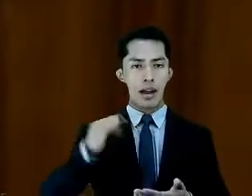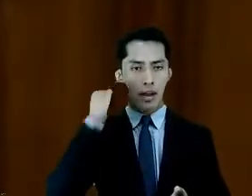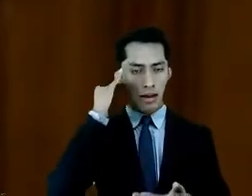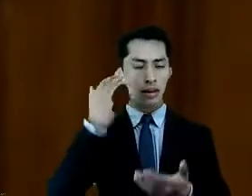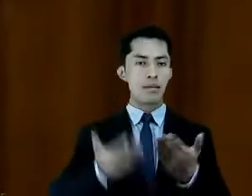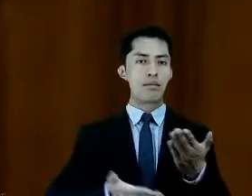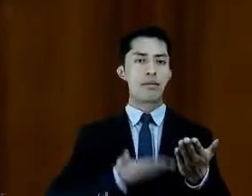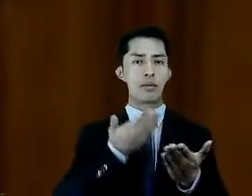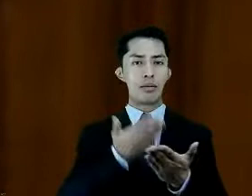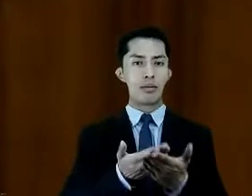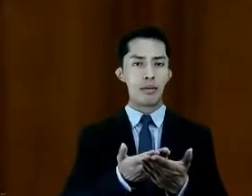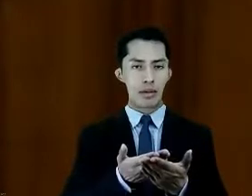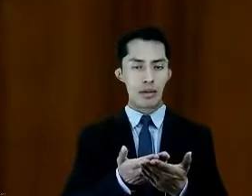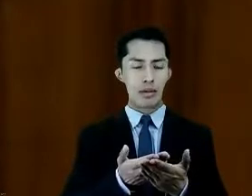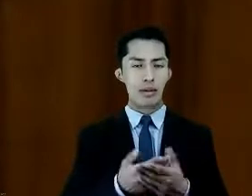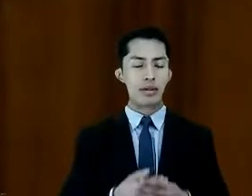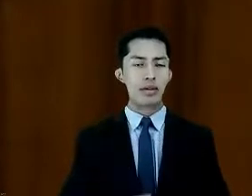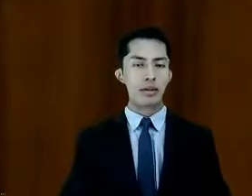iniciativa